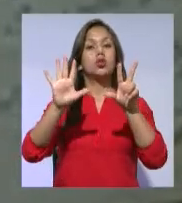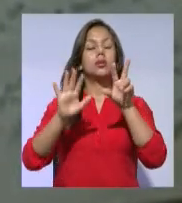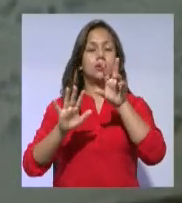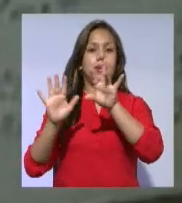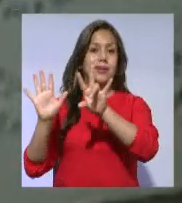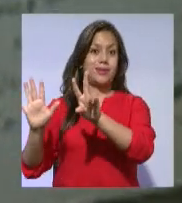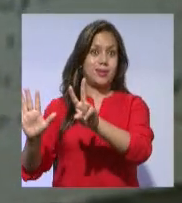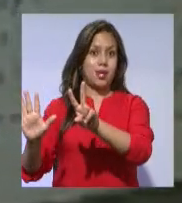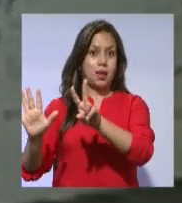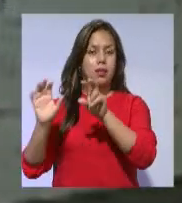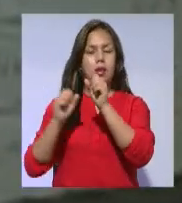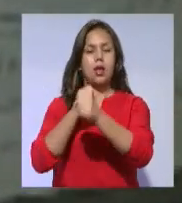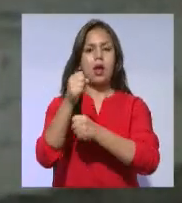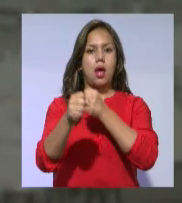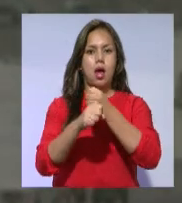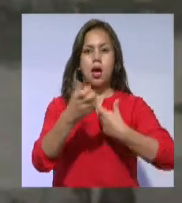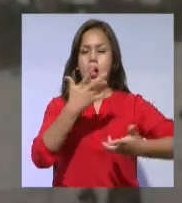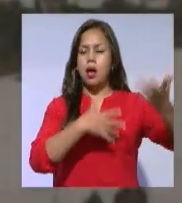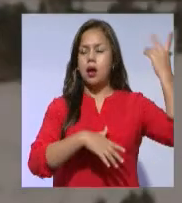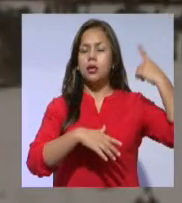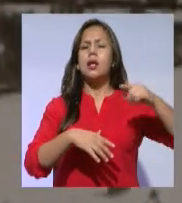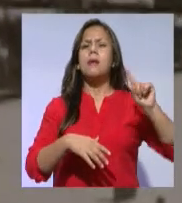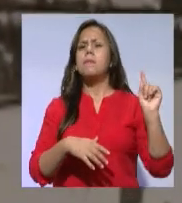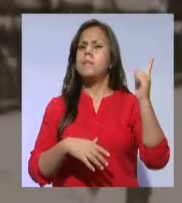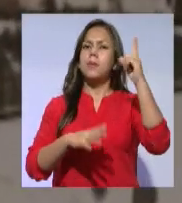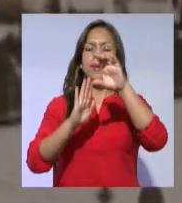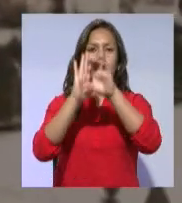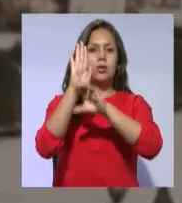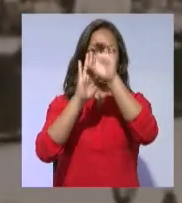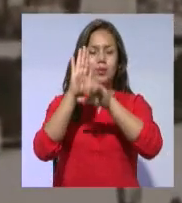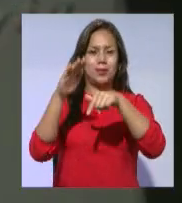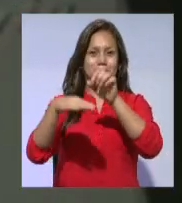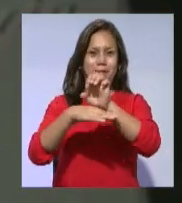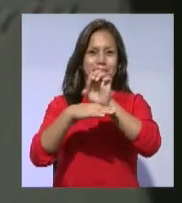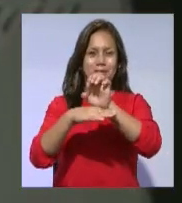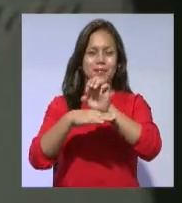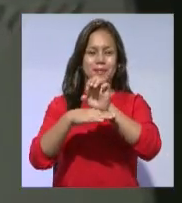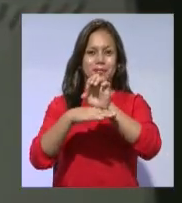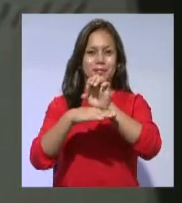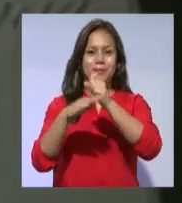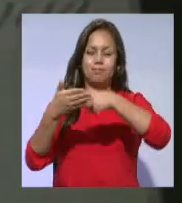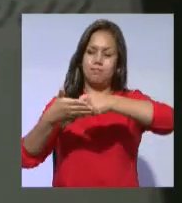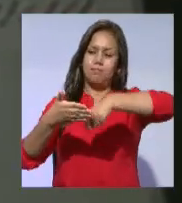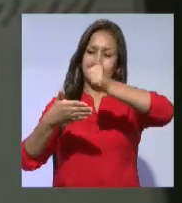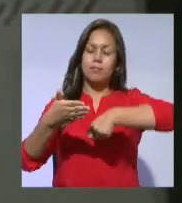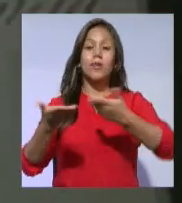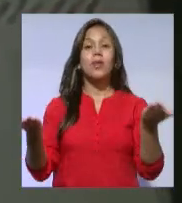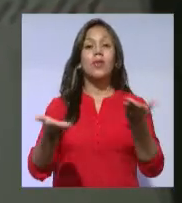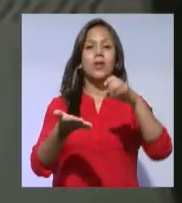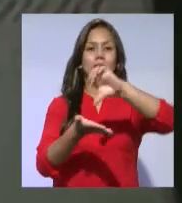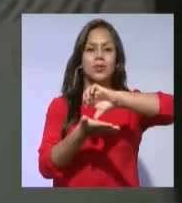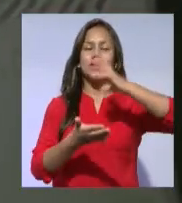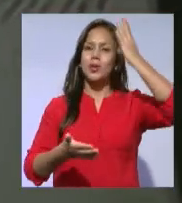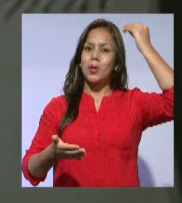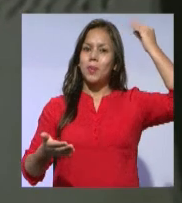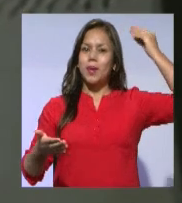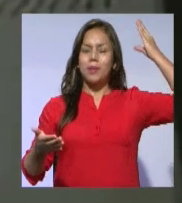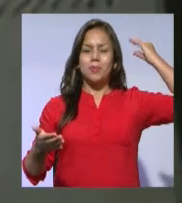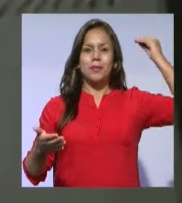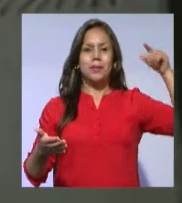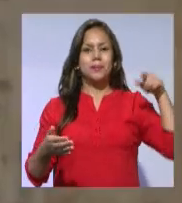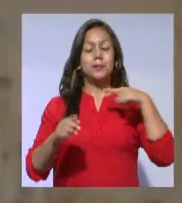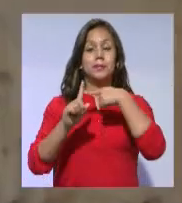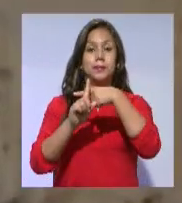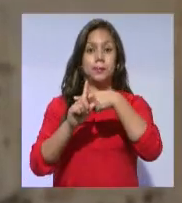en esta misma fecha fue suscrita la primera constitución de la república del ecuador- en la ciudad de riobamba el legislador cruz